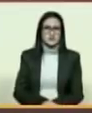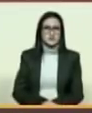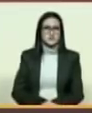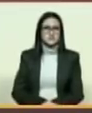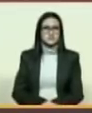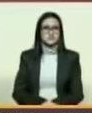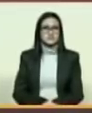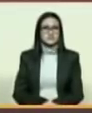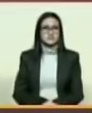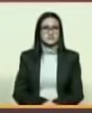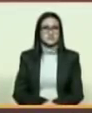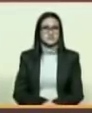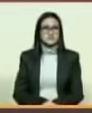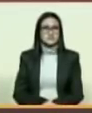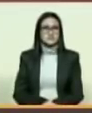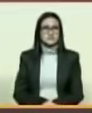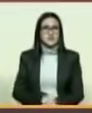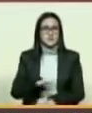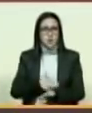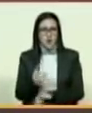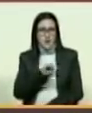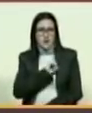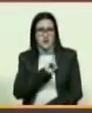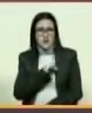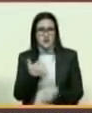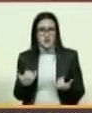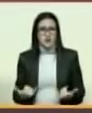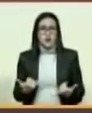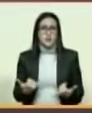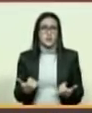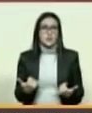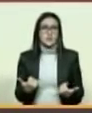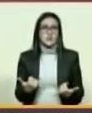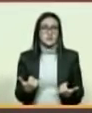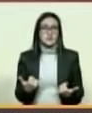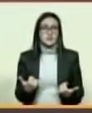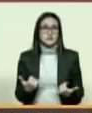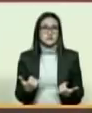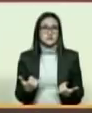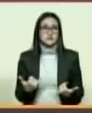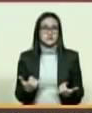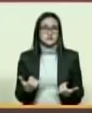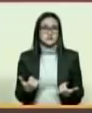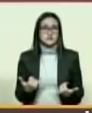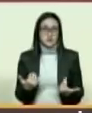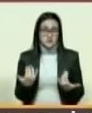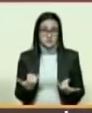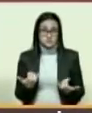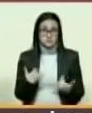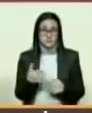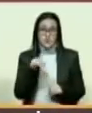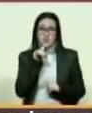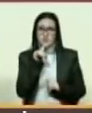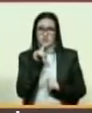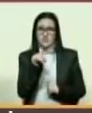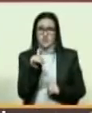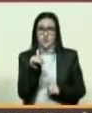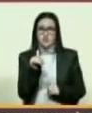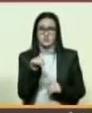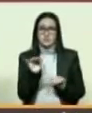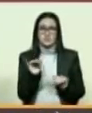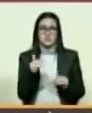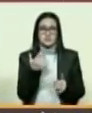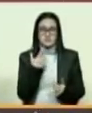¿Por qué están arrugando ahorita? Nosotros, en ese sentido, informo lo que ya señaló de